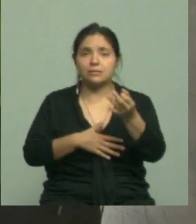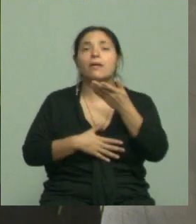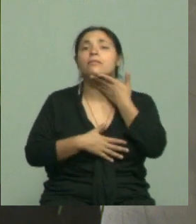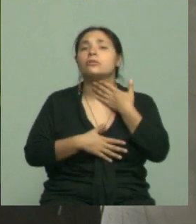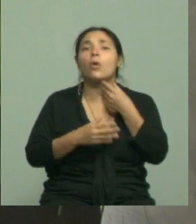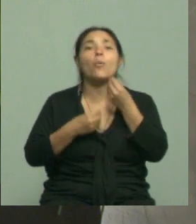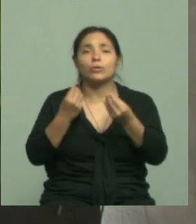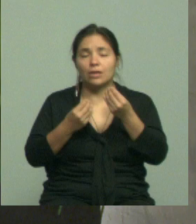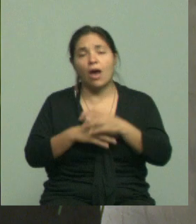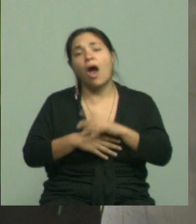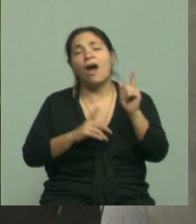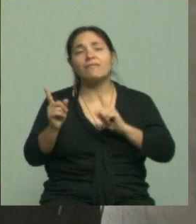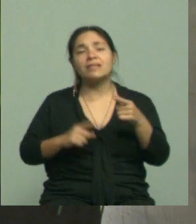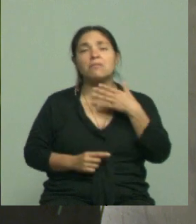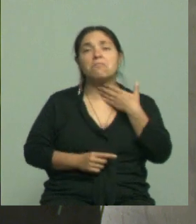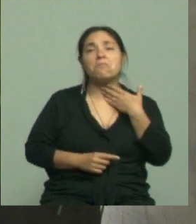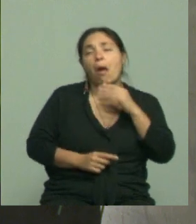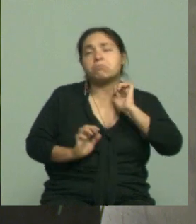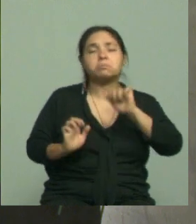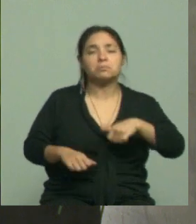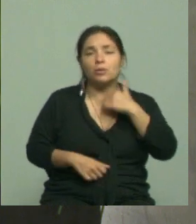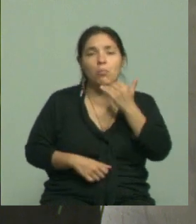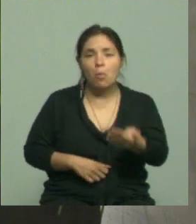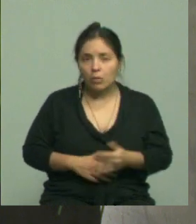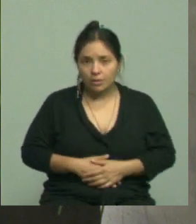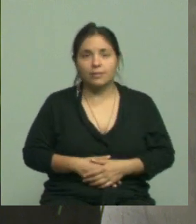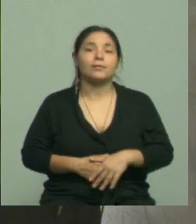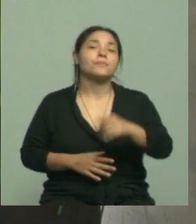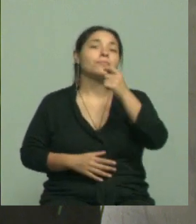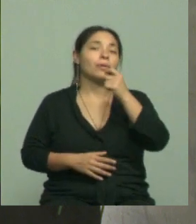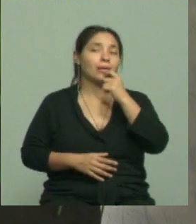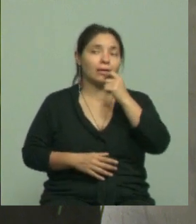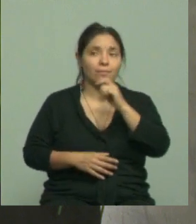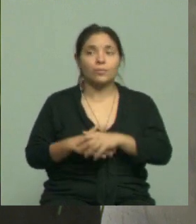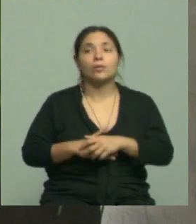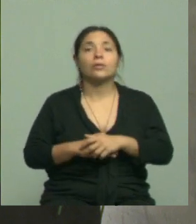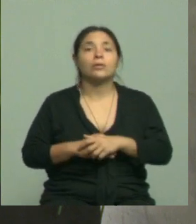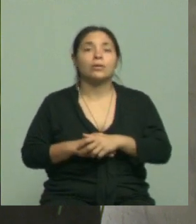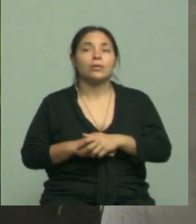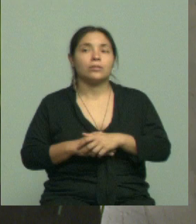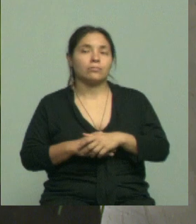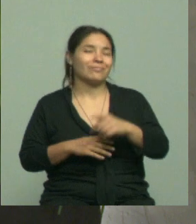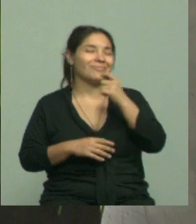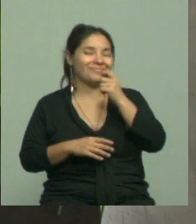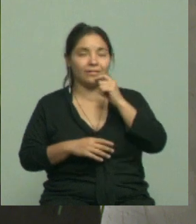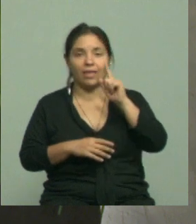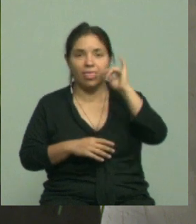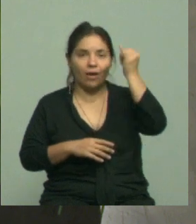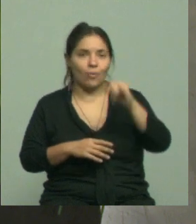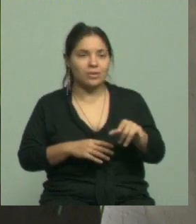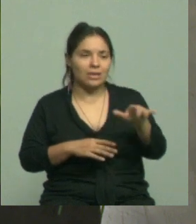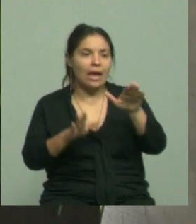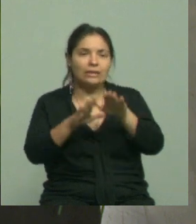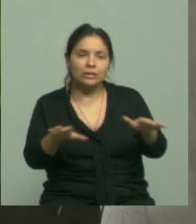por ahí uno no le da esa importancia. Y cuando los chicos por ahí a veces uno nota que están difónicos, también por supuesto hay que consultar